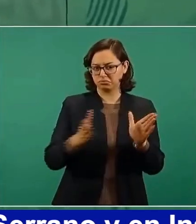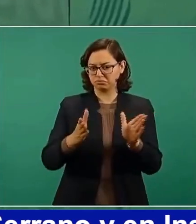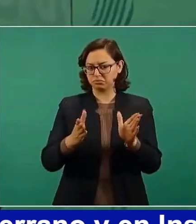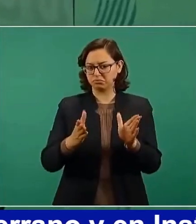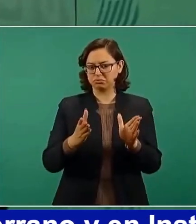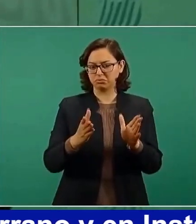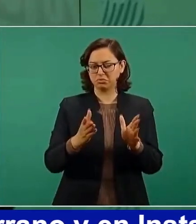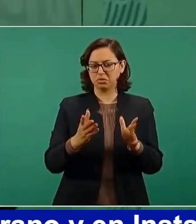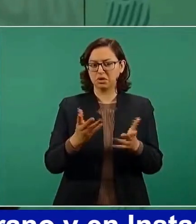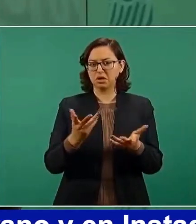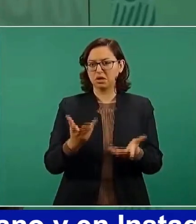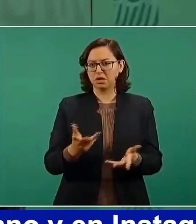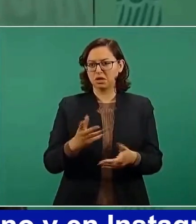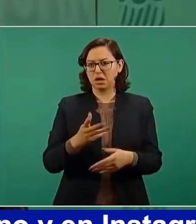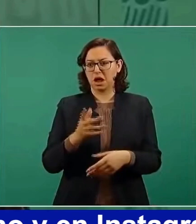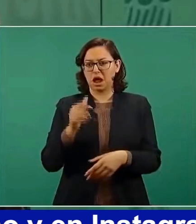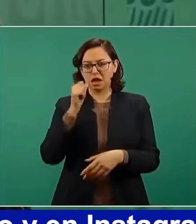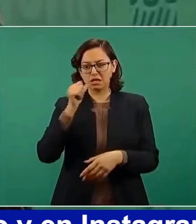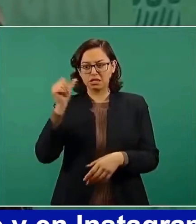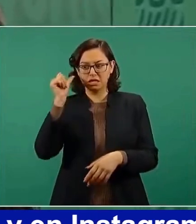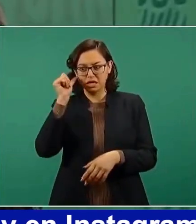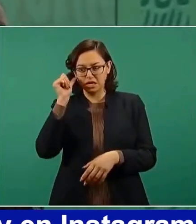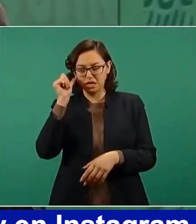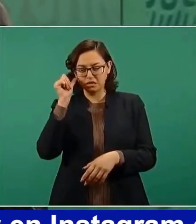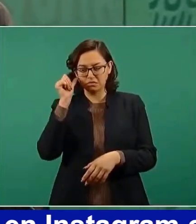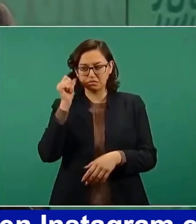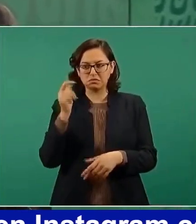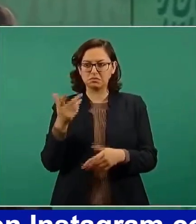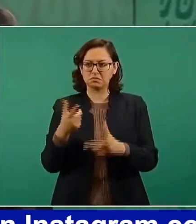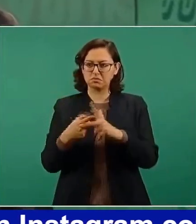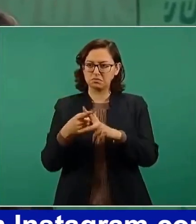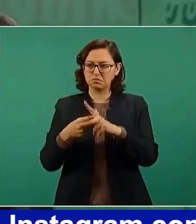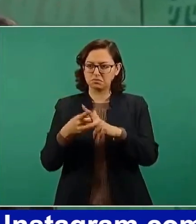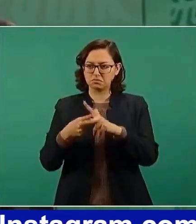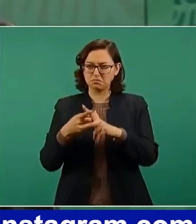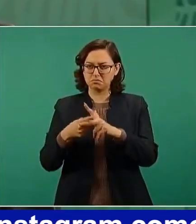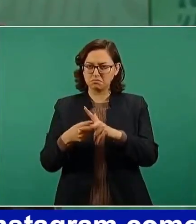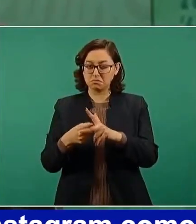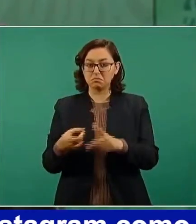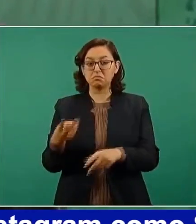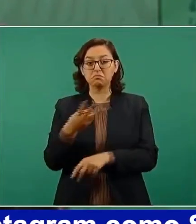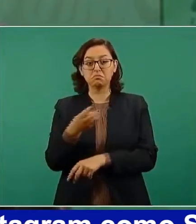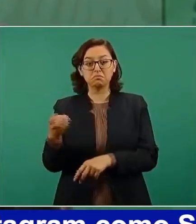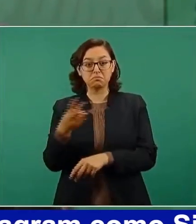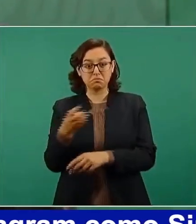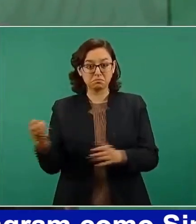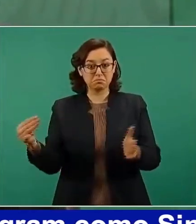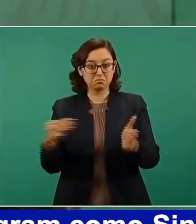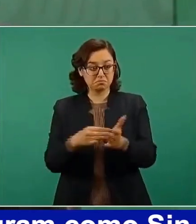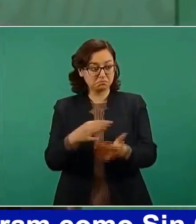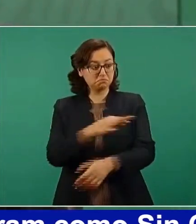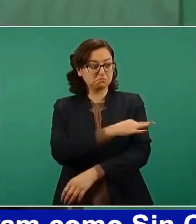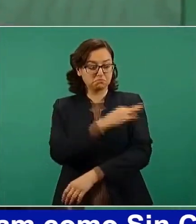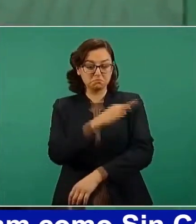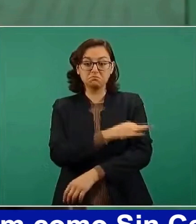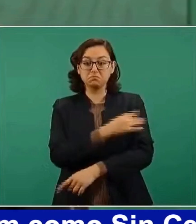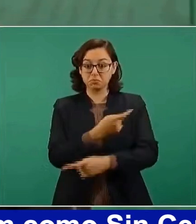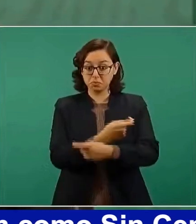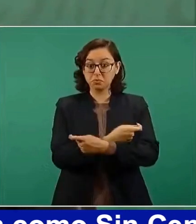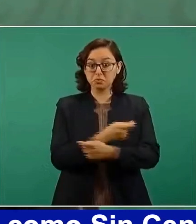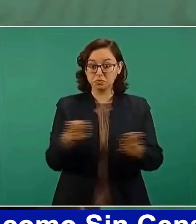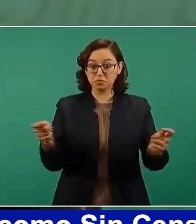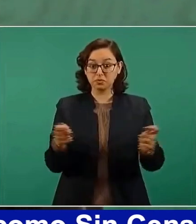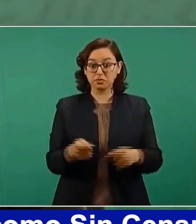muy cerca, alrededor de los 300,000 vacunas. Entonces vamos bien y